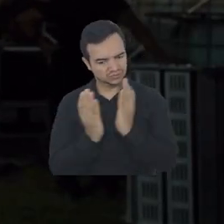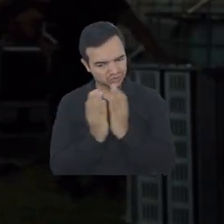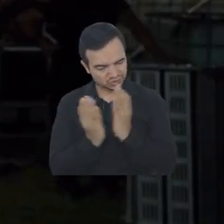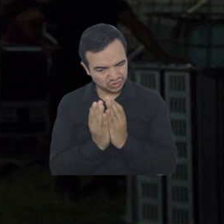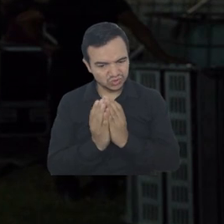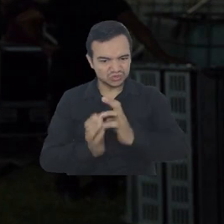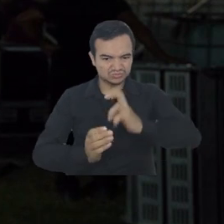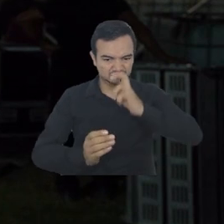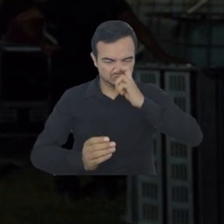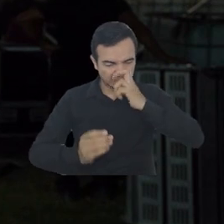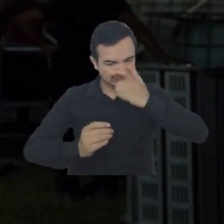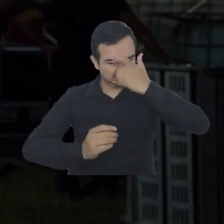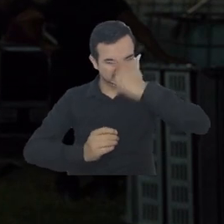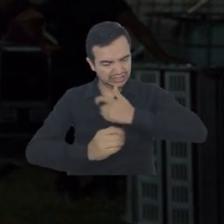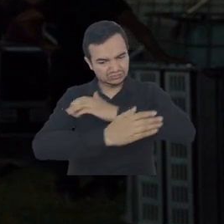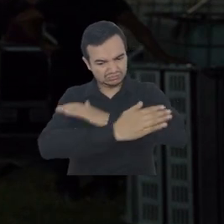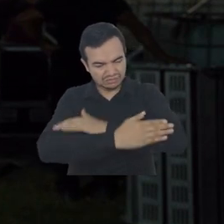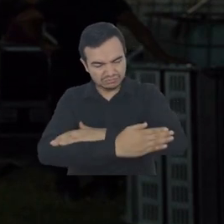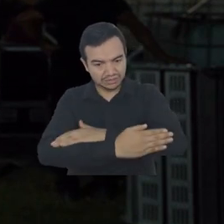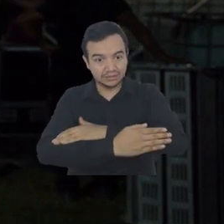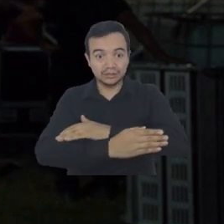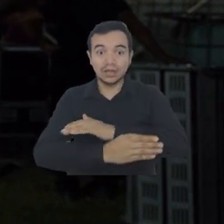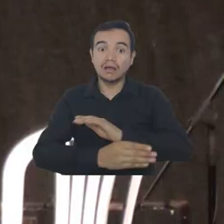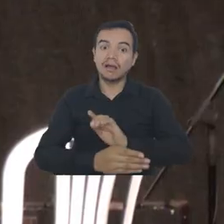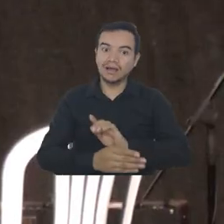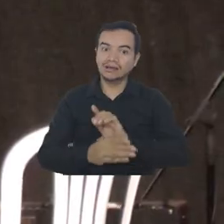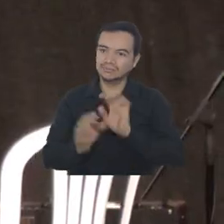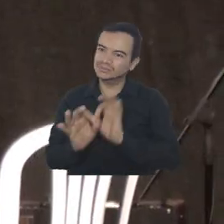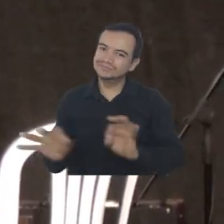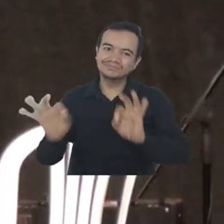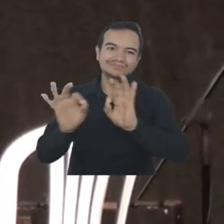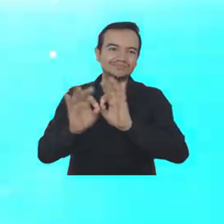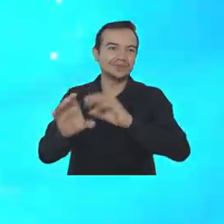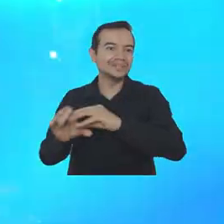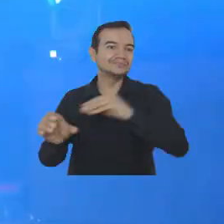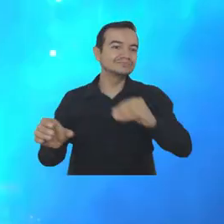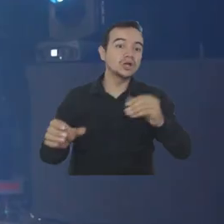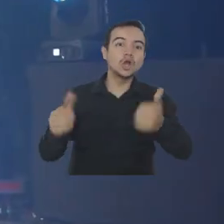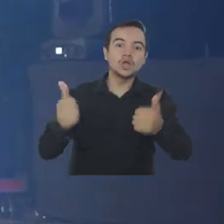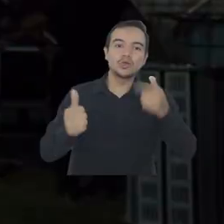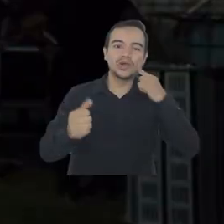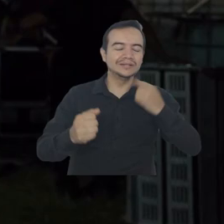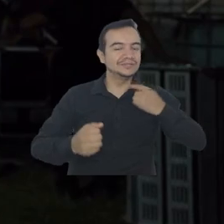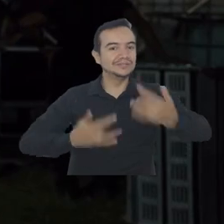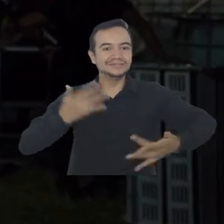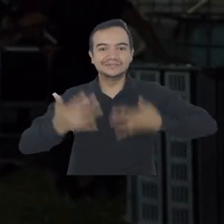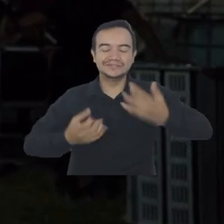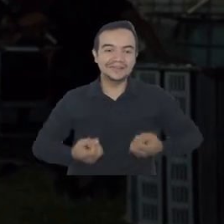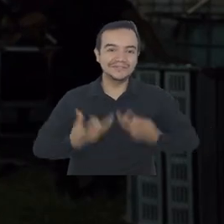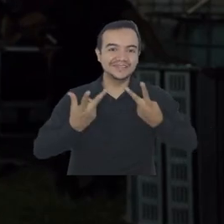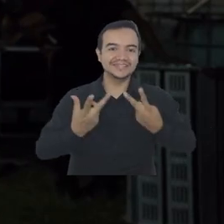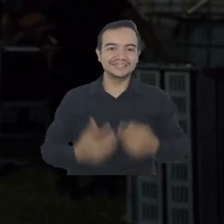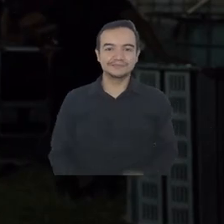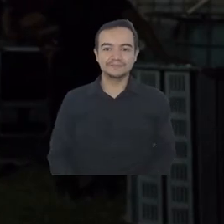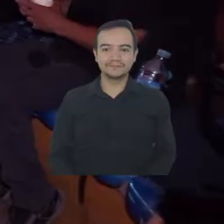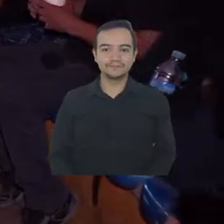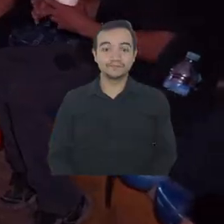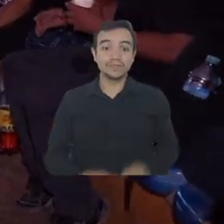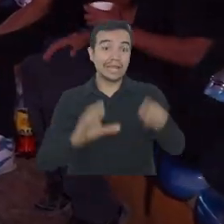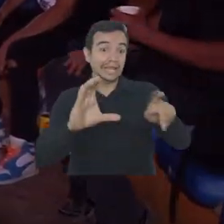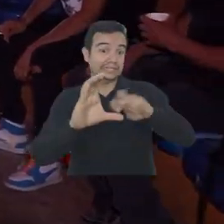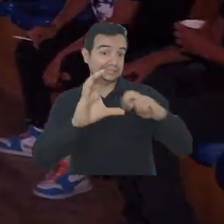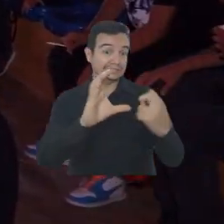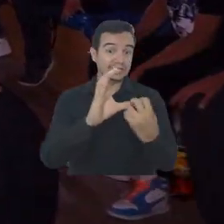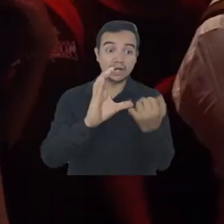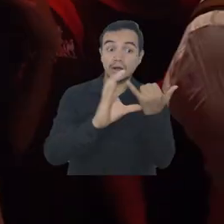ser rigurosos en lo académico, en el estudio, pero eso no nos exime de lo fundamental y es de vivir a plenitud. En